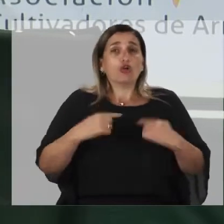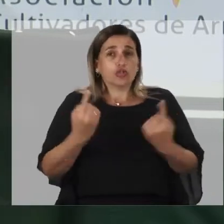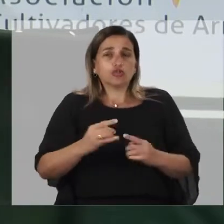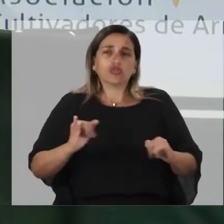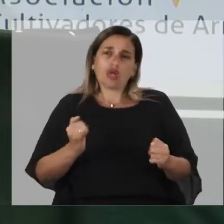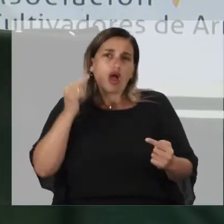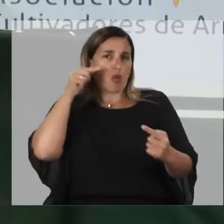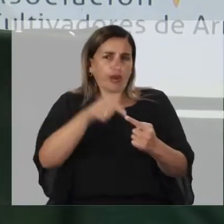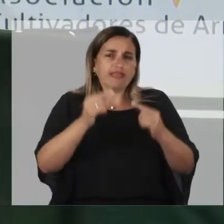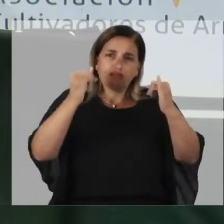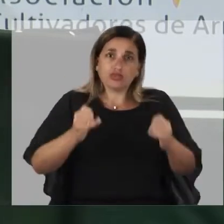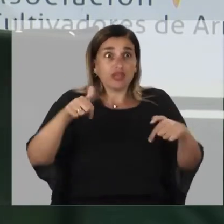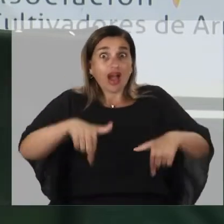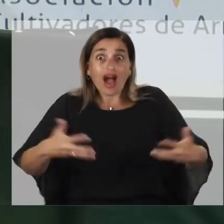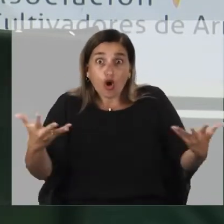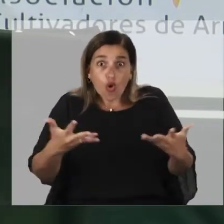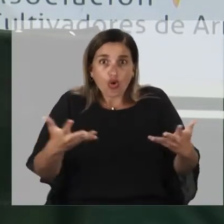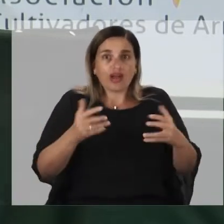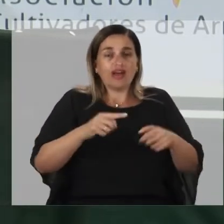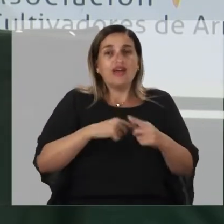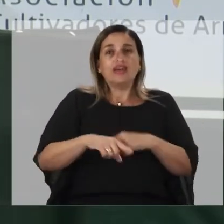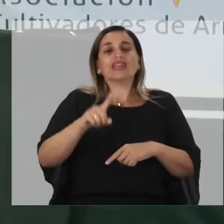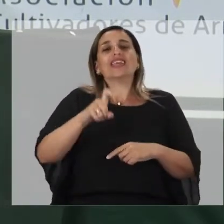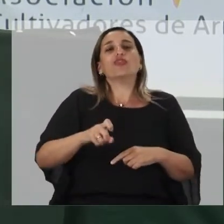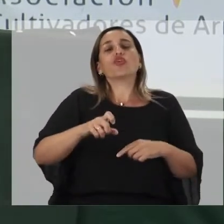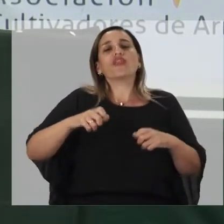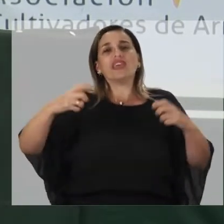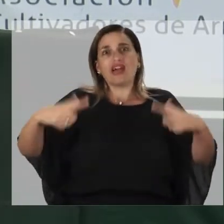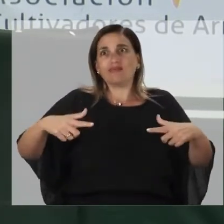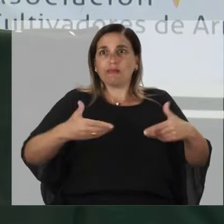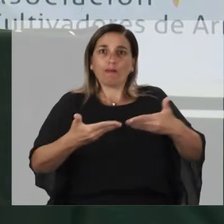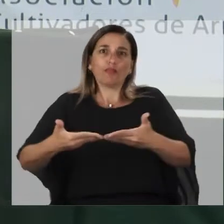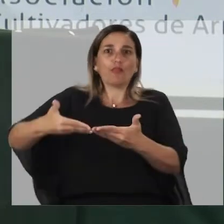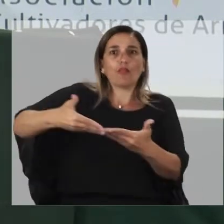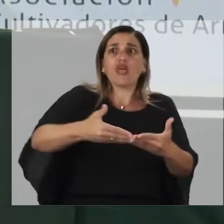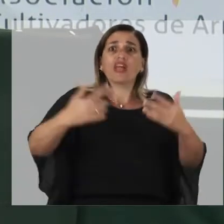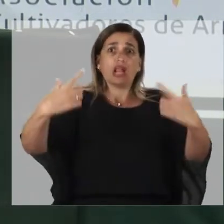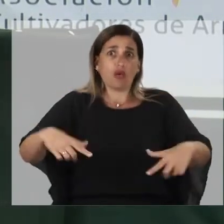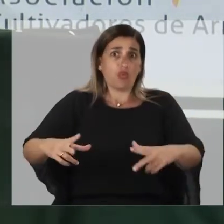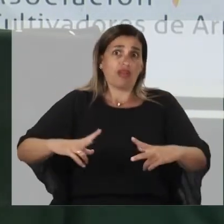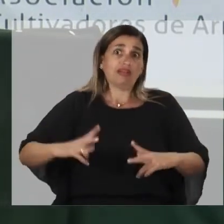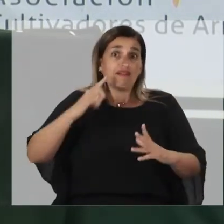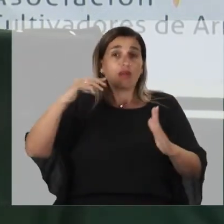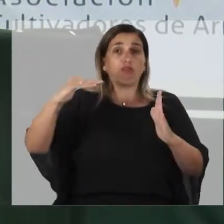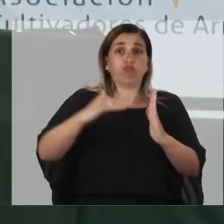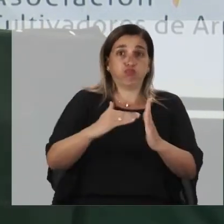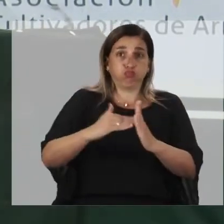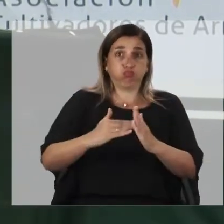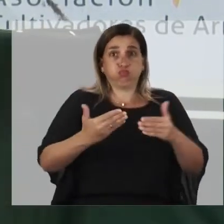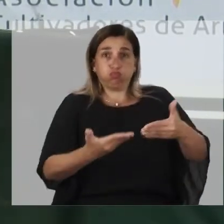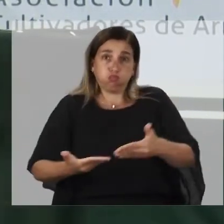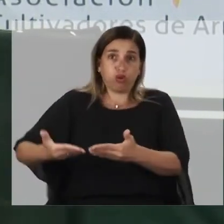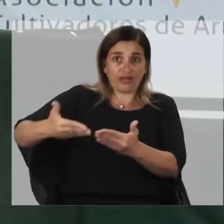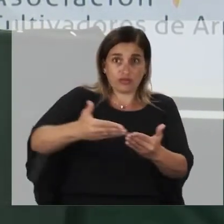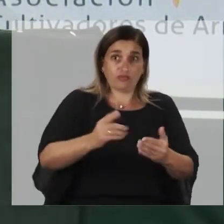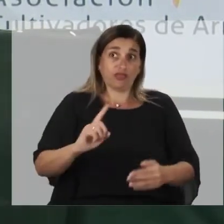Tenemos las fichas puestas hoy en día en la hidrovía de La Laguna. Recién un vecino me dijo que era dueño donde se iba a instalar el puerto,